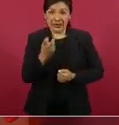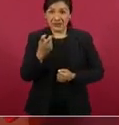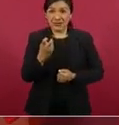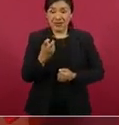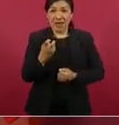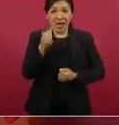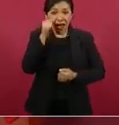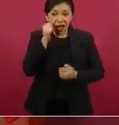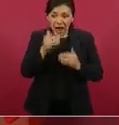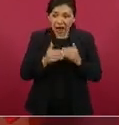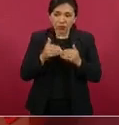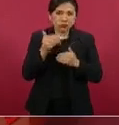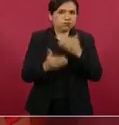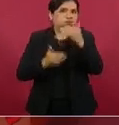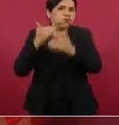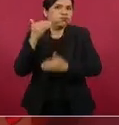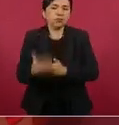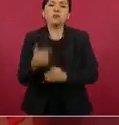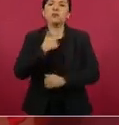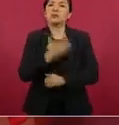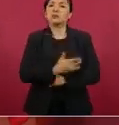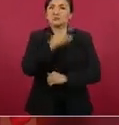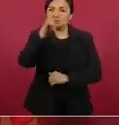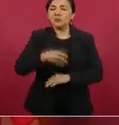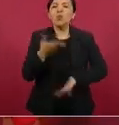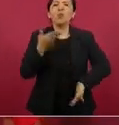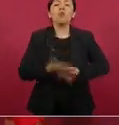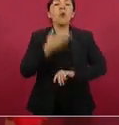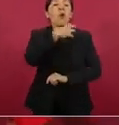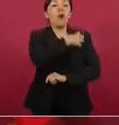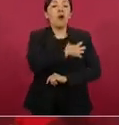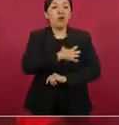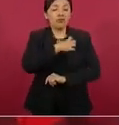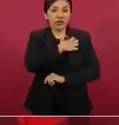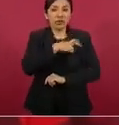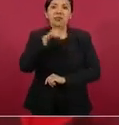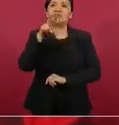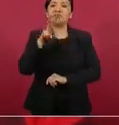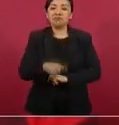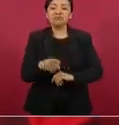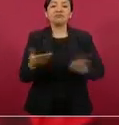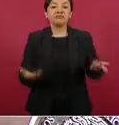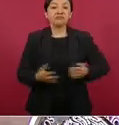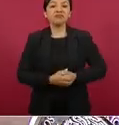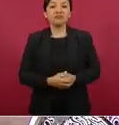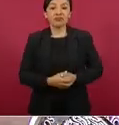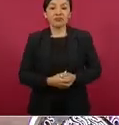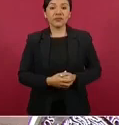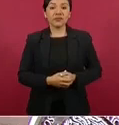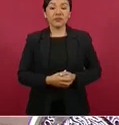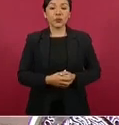mucho. Soy muy contento. Además,